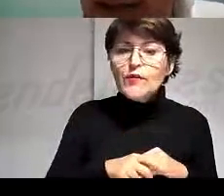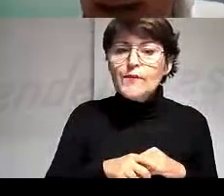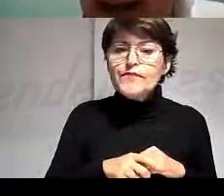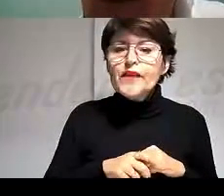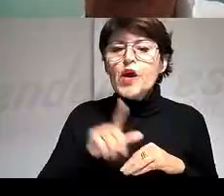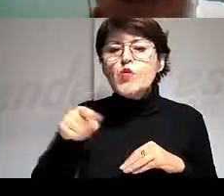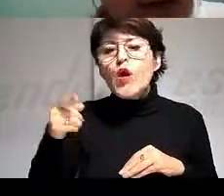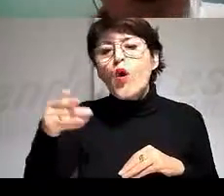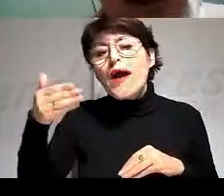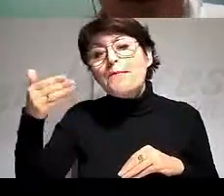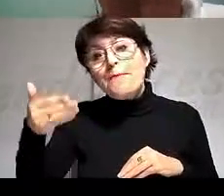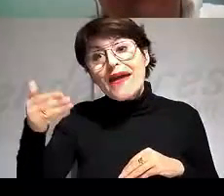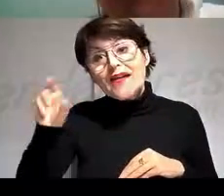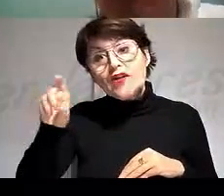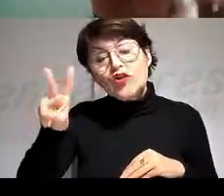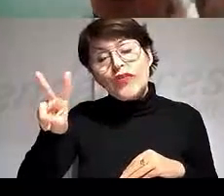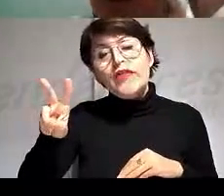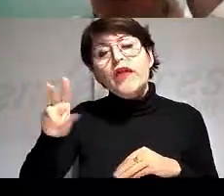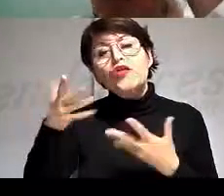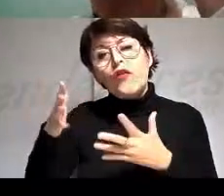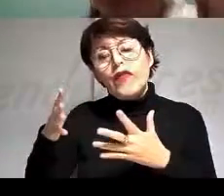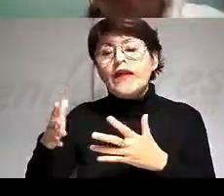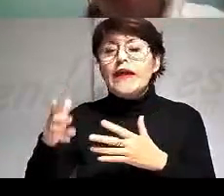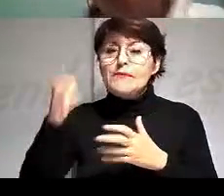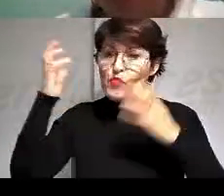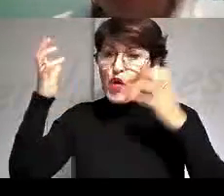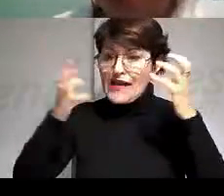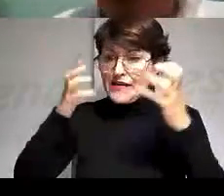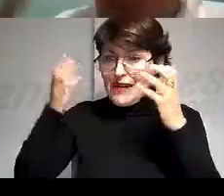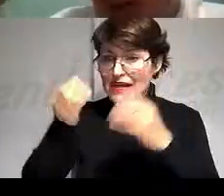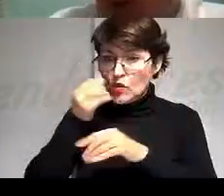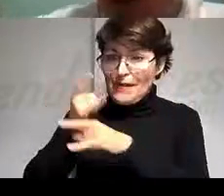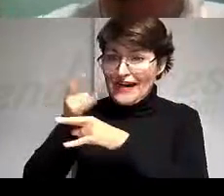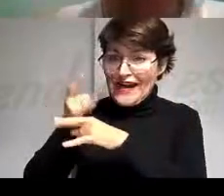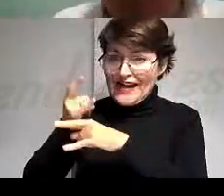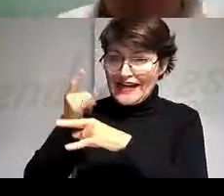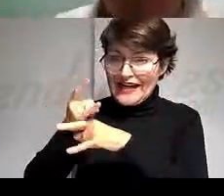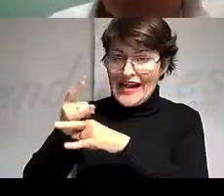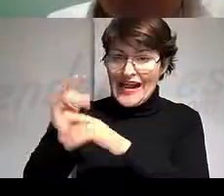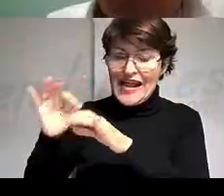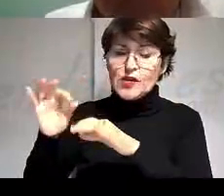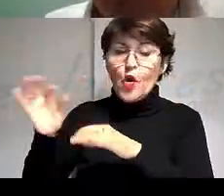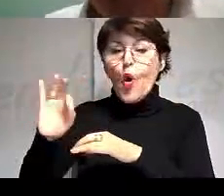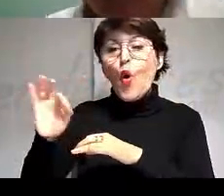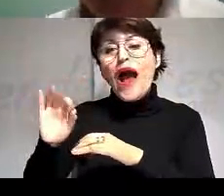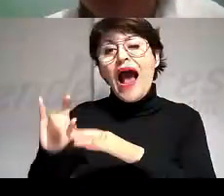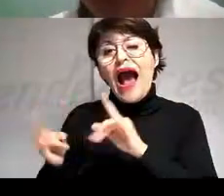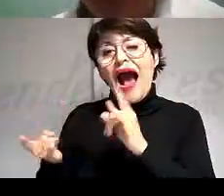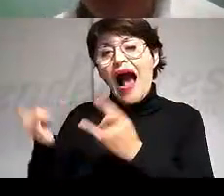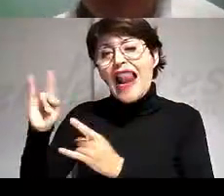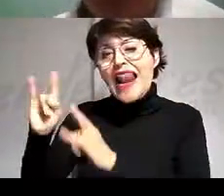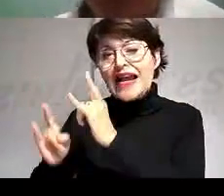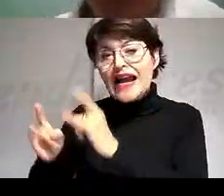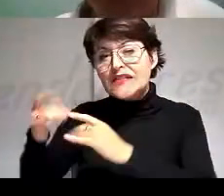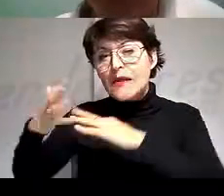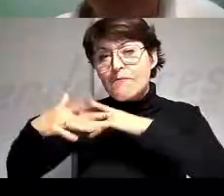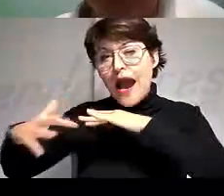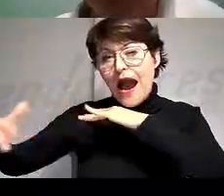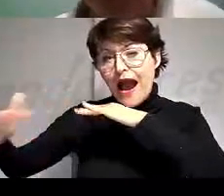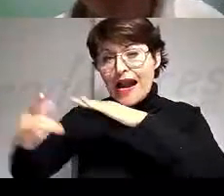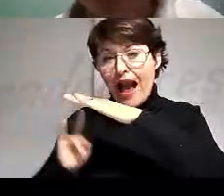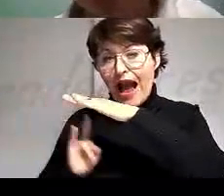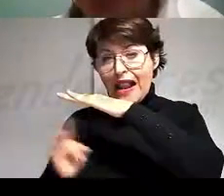en animales y en alguna alga en concreto. Pero para que os hagáis una idea, la vitamina B12 es donde